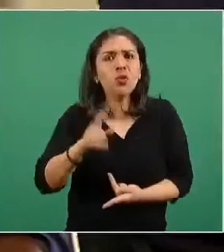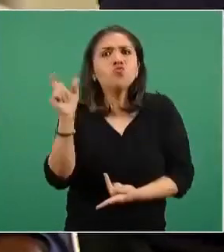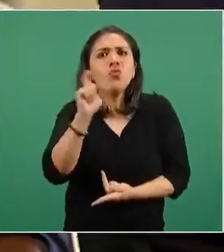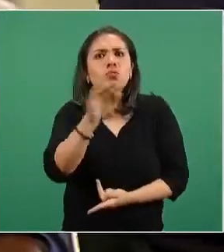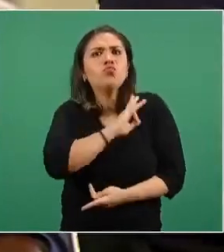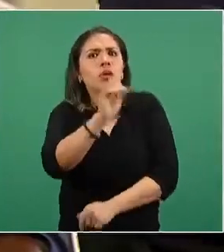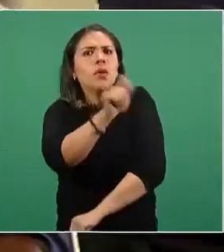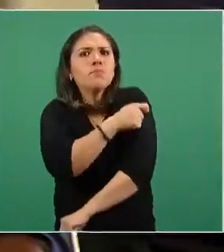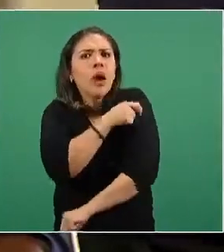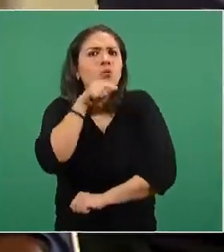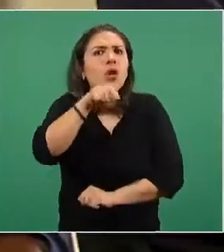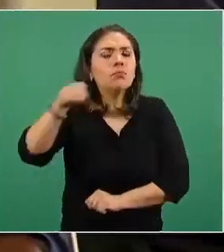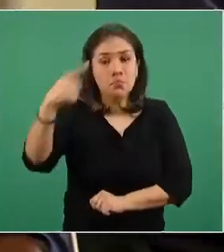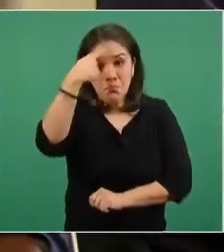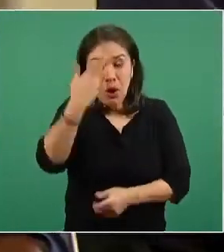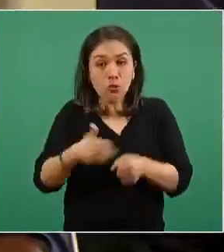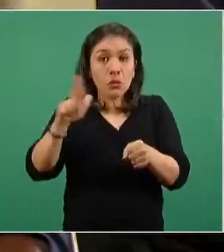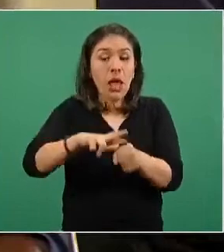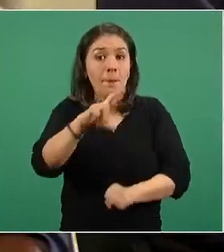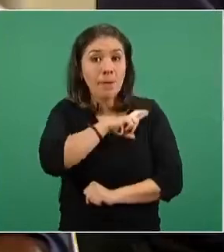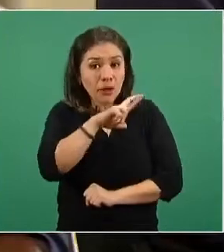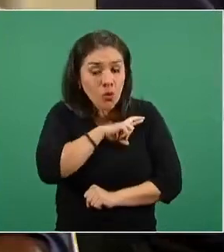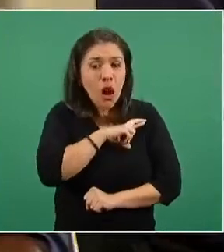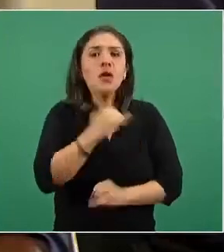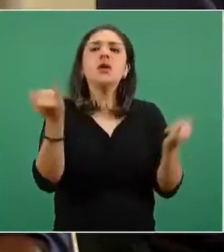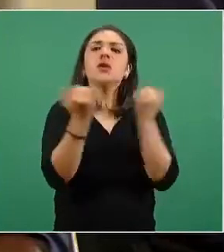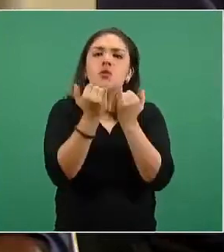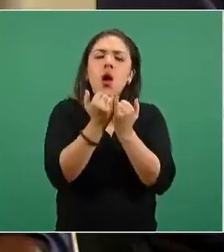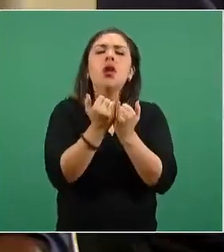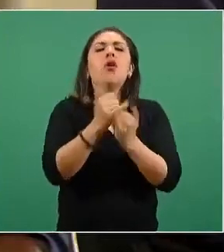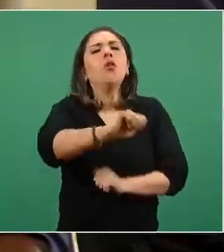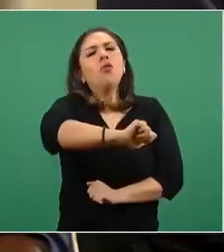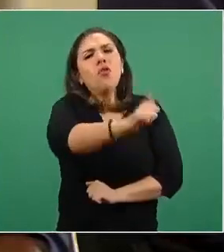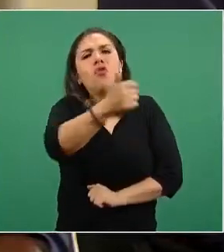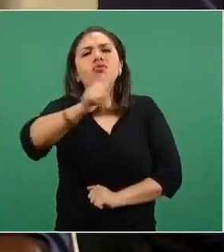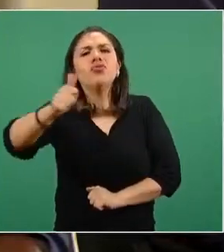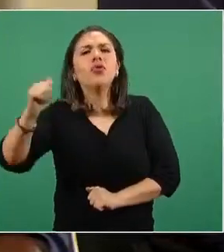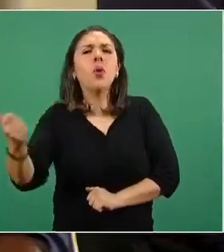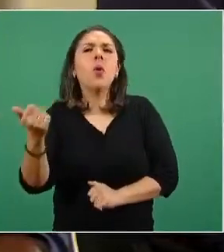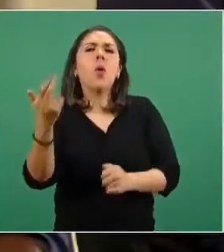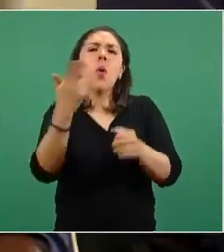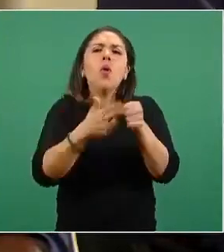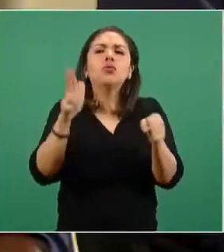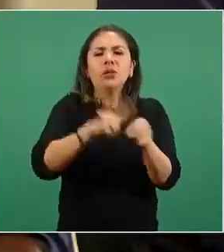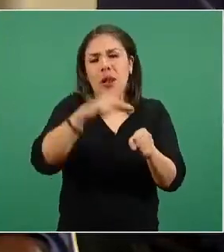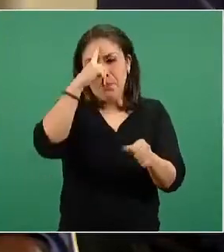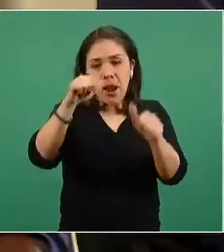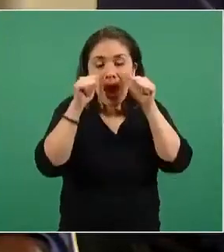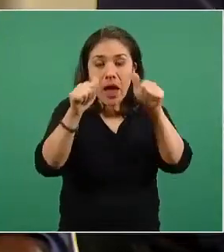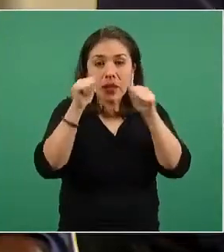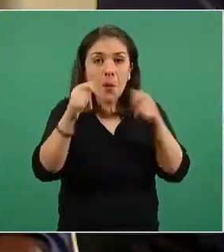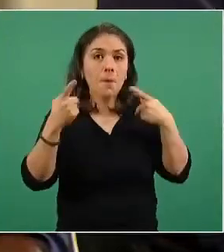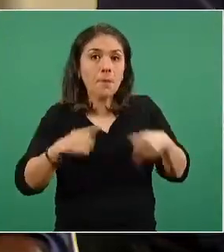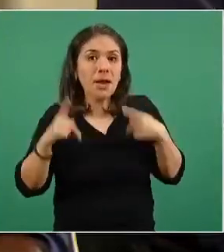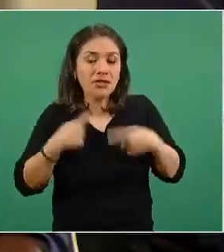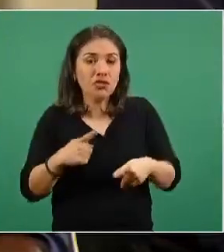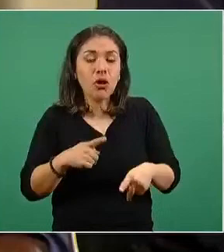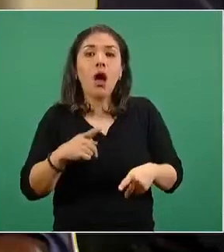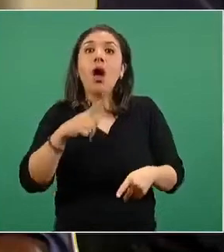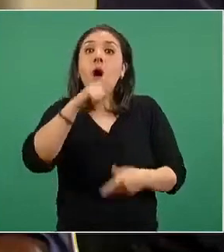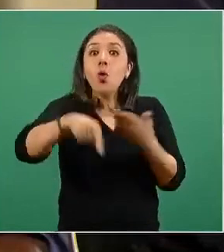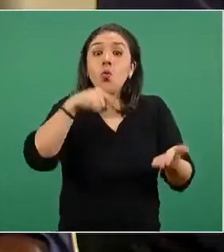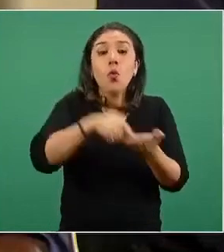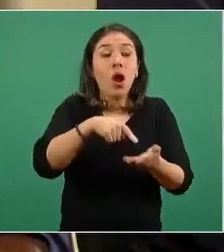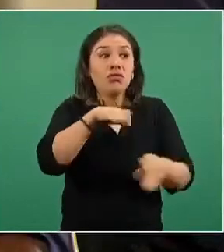poderlo hacer, los privados y todos los que imparten atienden pacientes y que no están en una